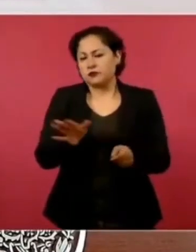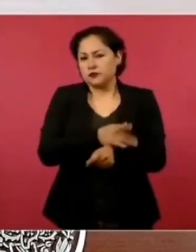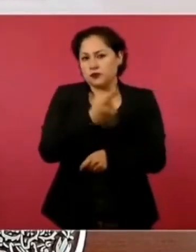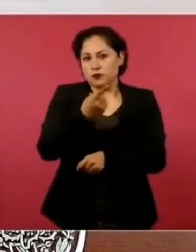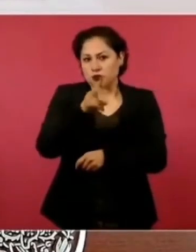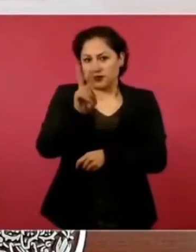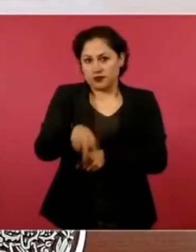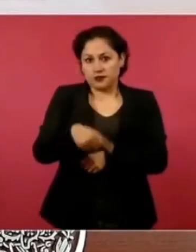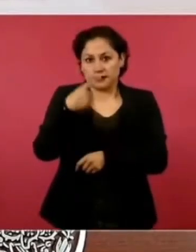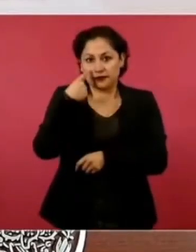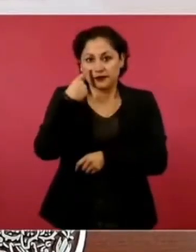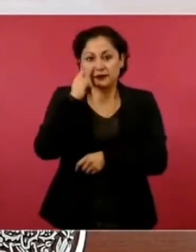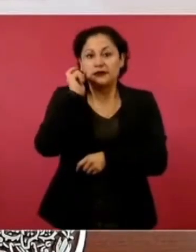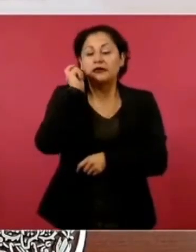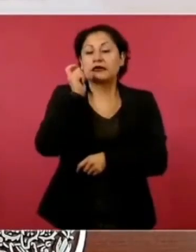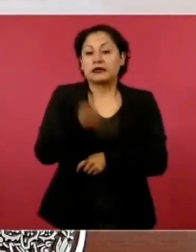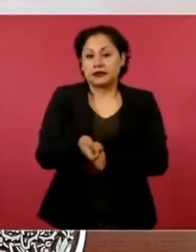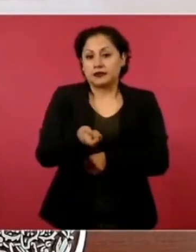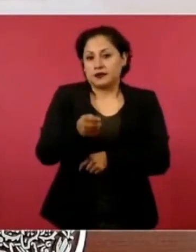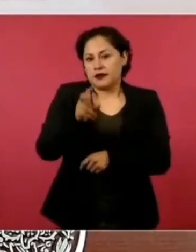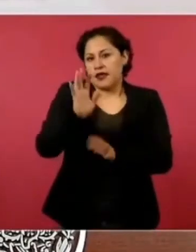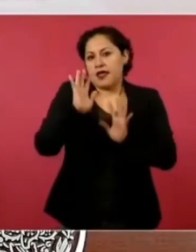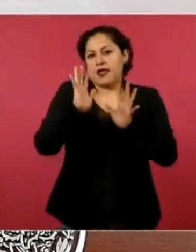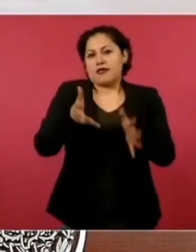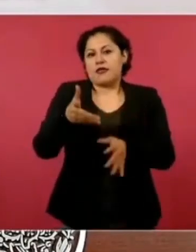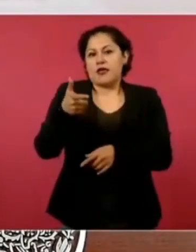se ha fortalecido el peso,